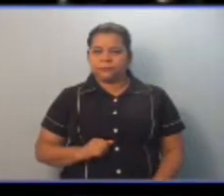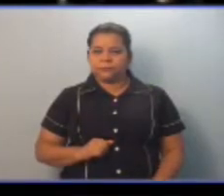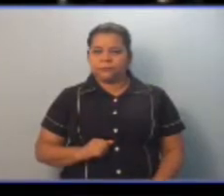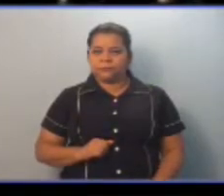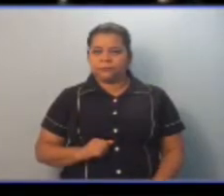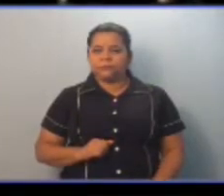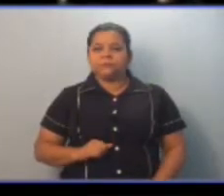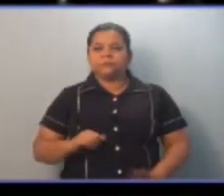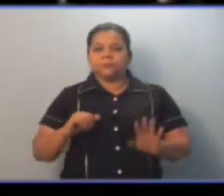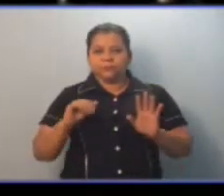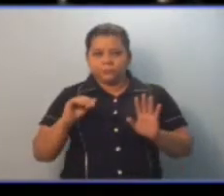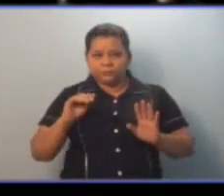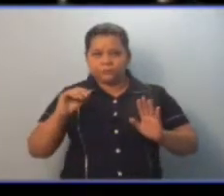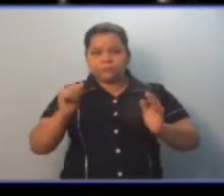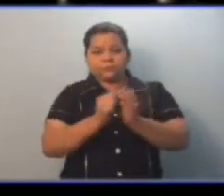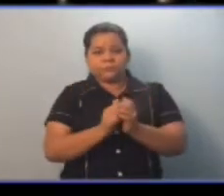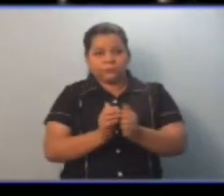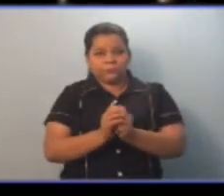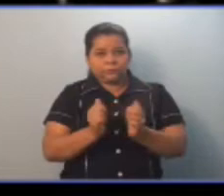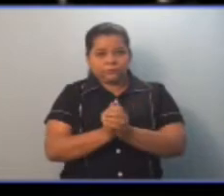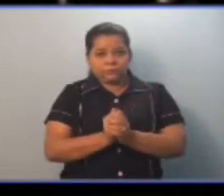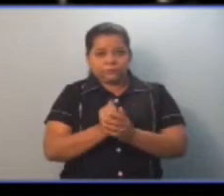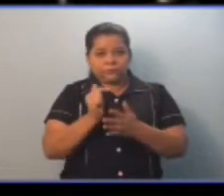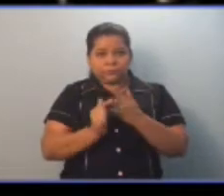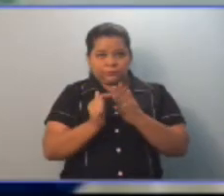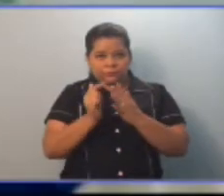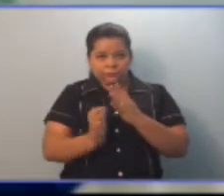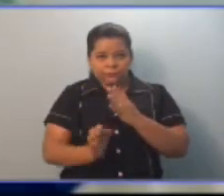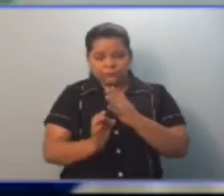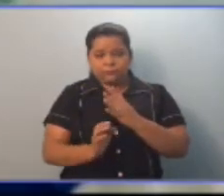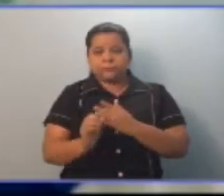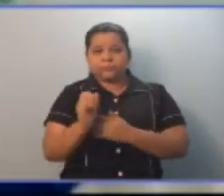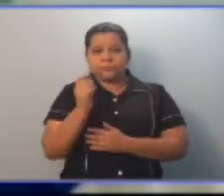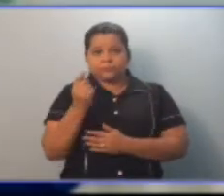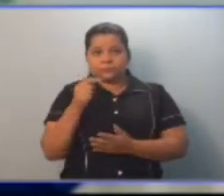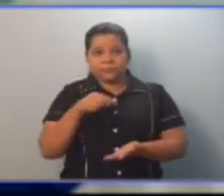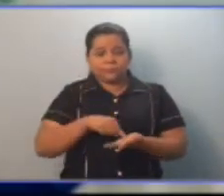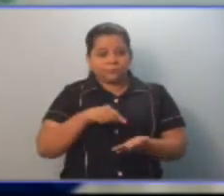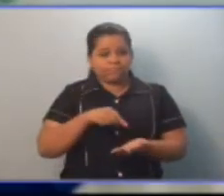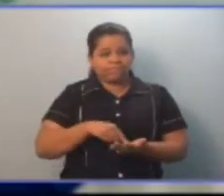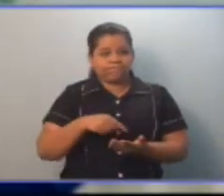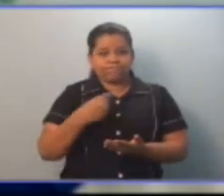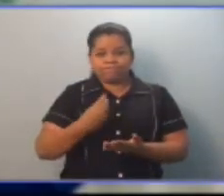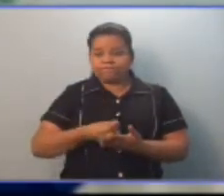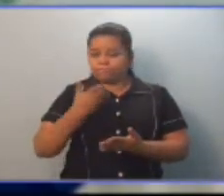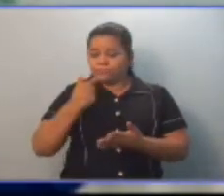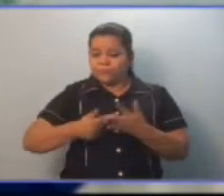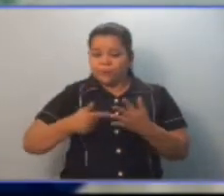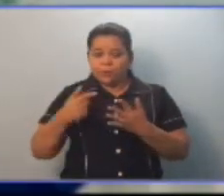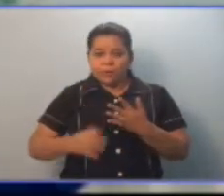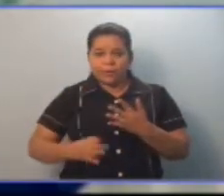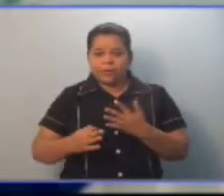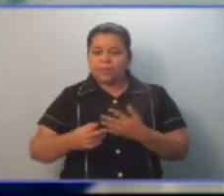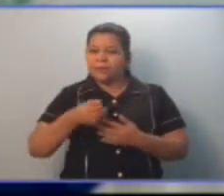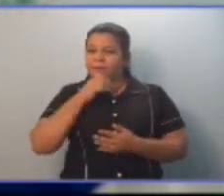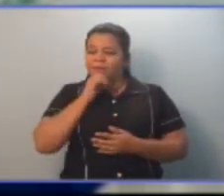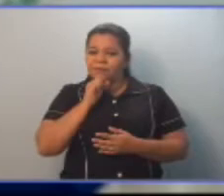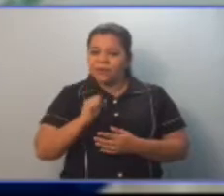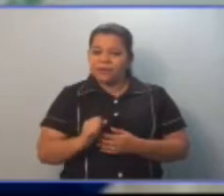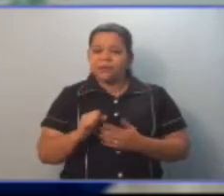El problema con la ley este de enriquecimiento ilícito, que es una ley bastante antigua, es de